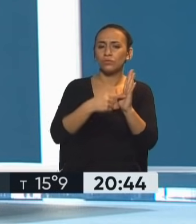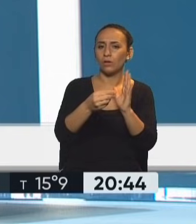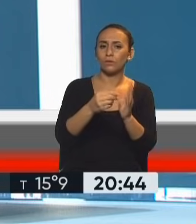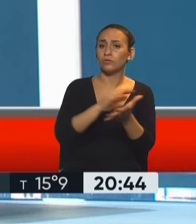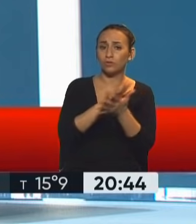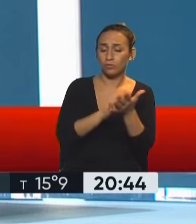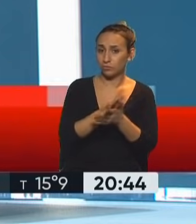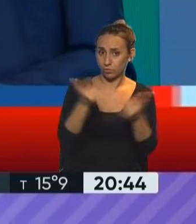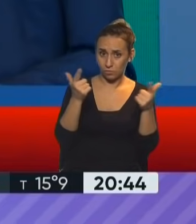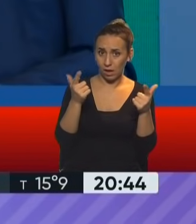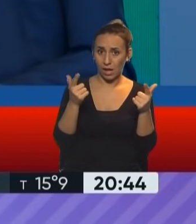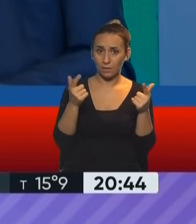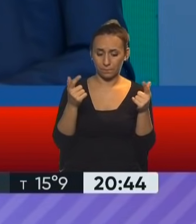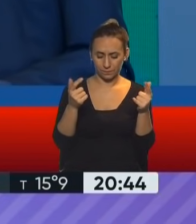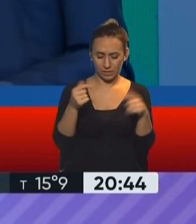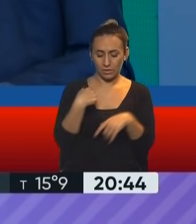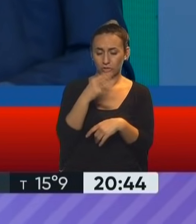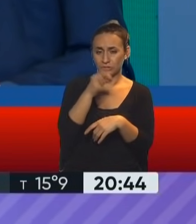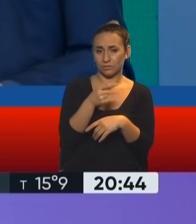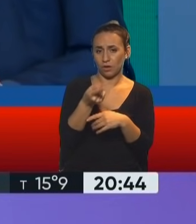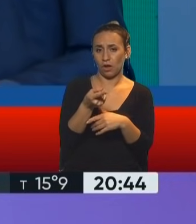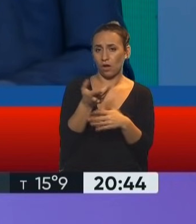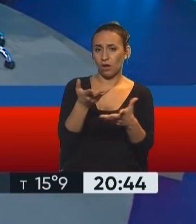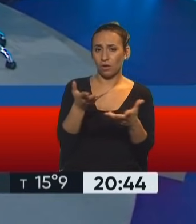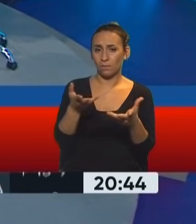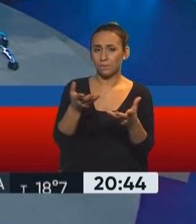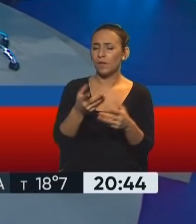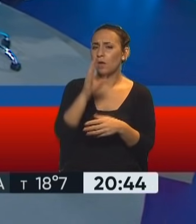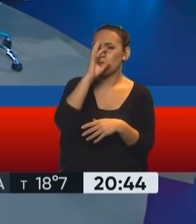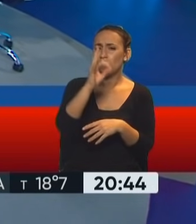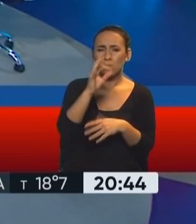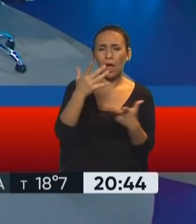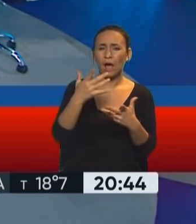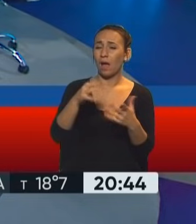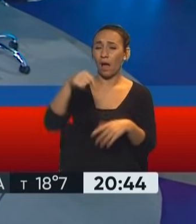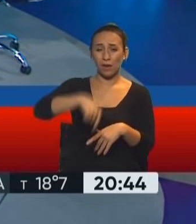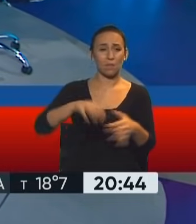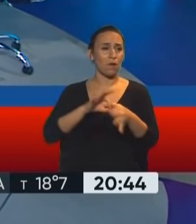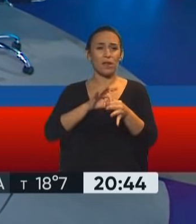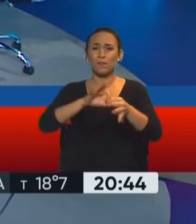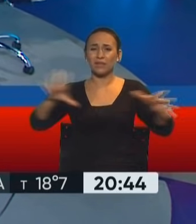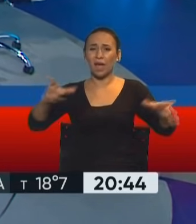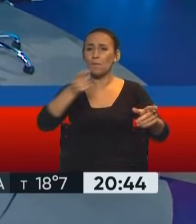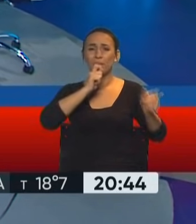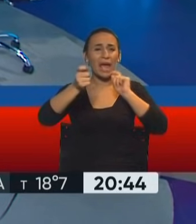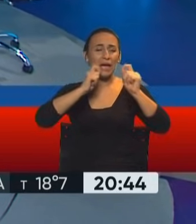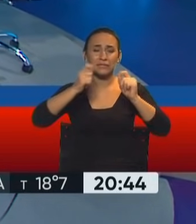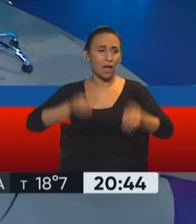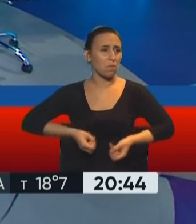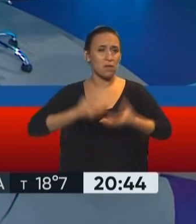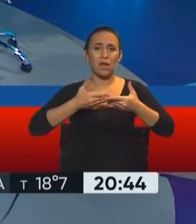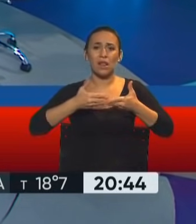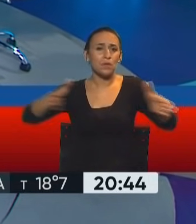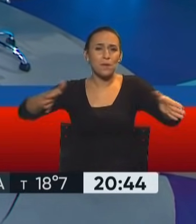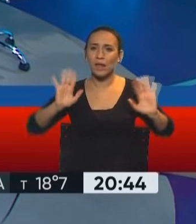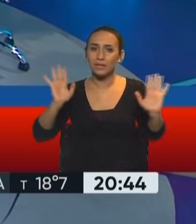tendría que tener solución. No tiene, porque hay libertad de prensa. Nunca hubo tanta libertad de prensa. Hay libertad de prensa y